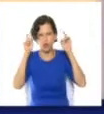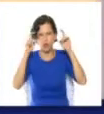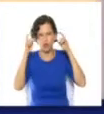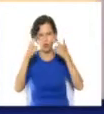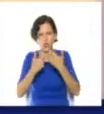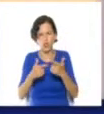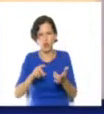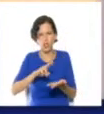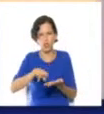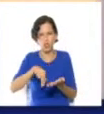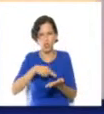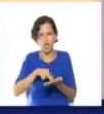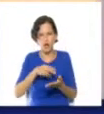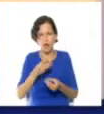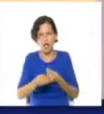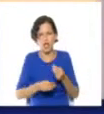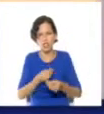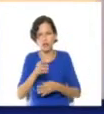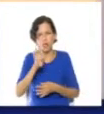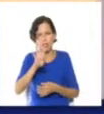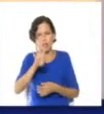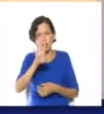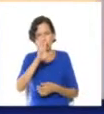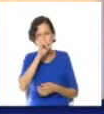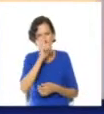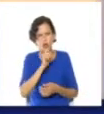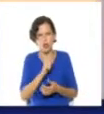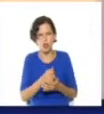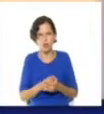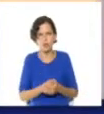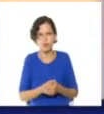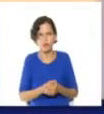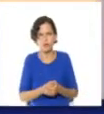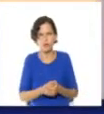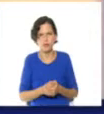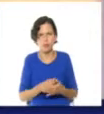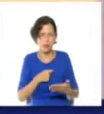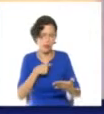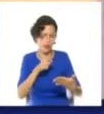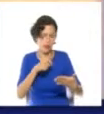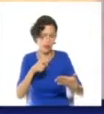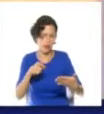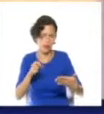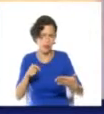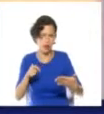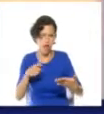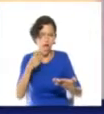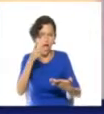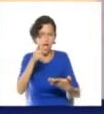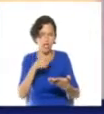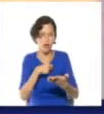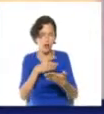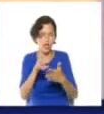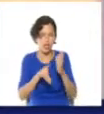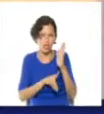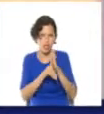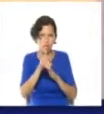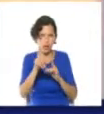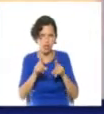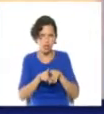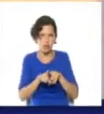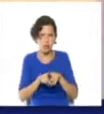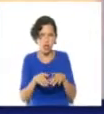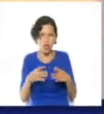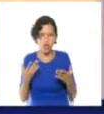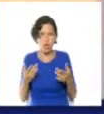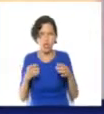compañeros, van a realizar para 4º y 5º año un ensayo. En este ensayo ustedes van a desarrollar también lo